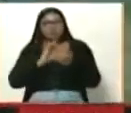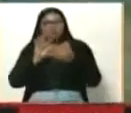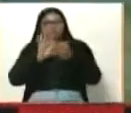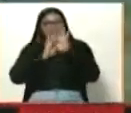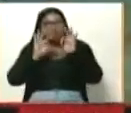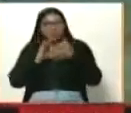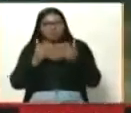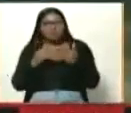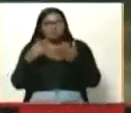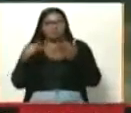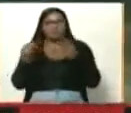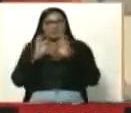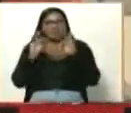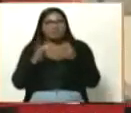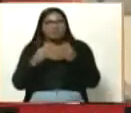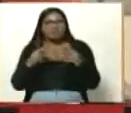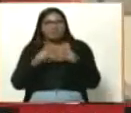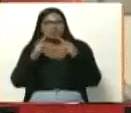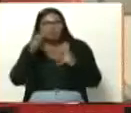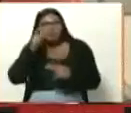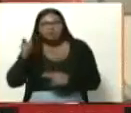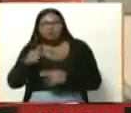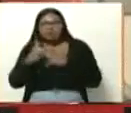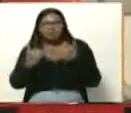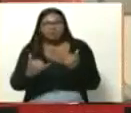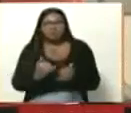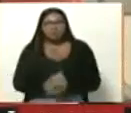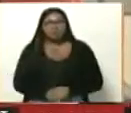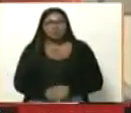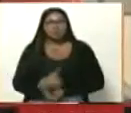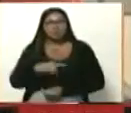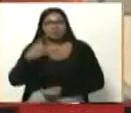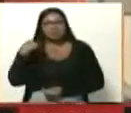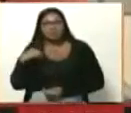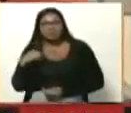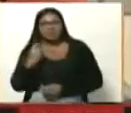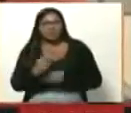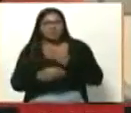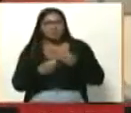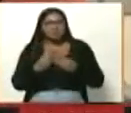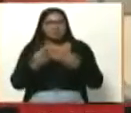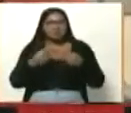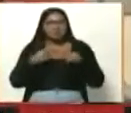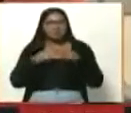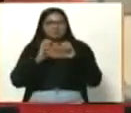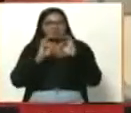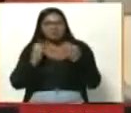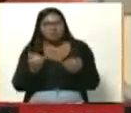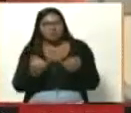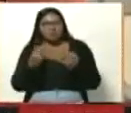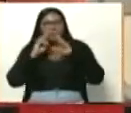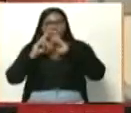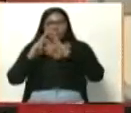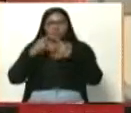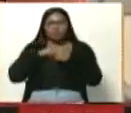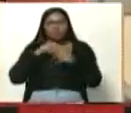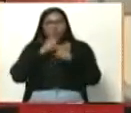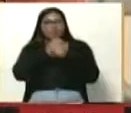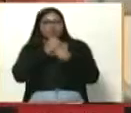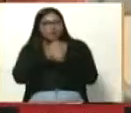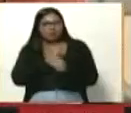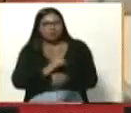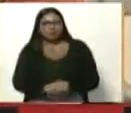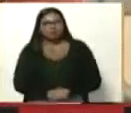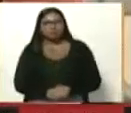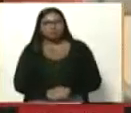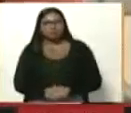estrategias para encontrarse con el pueblo, y eso por supuesto redunda en, yo diría que el resultado de nuestra gestión. Una gestión en